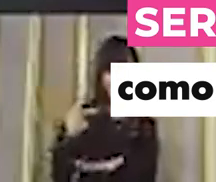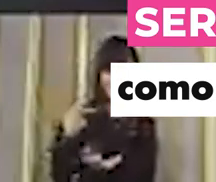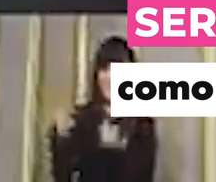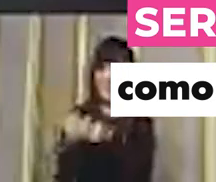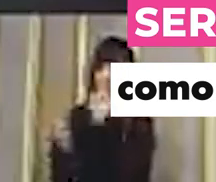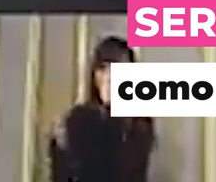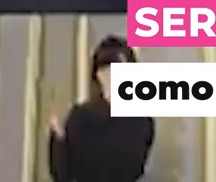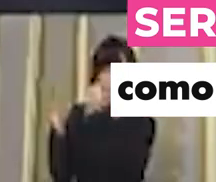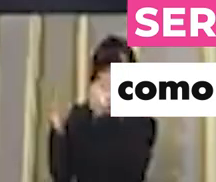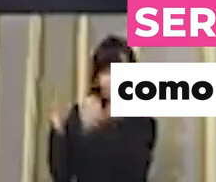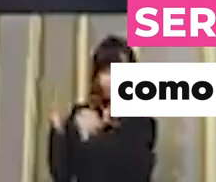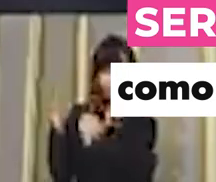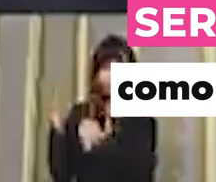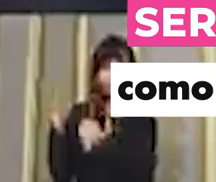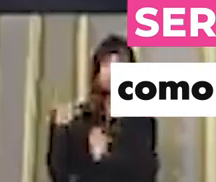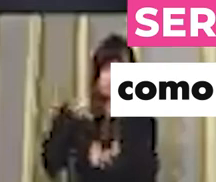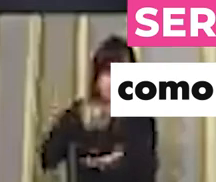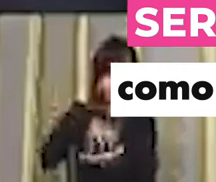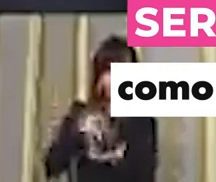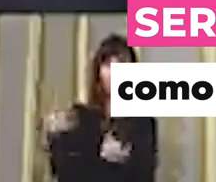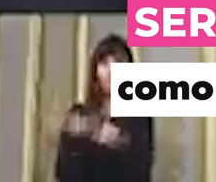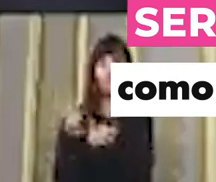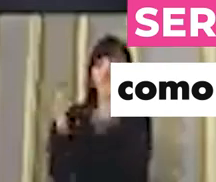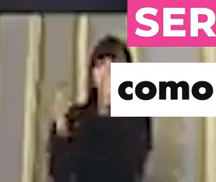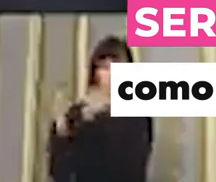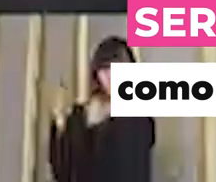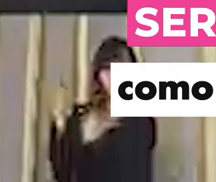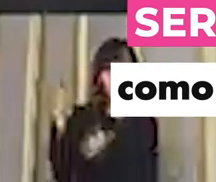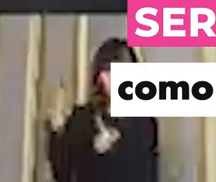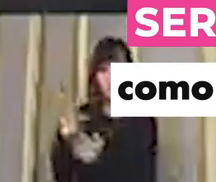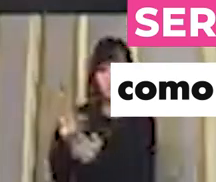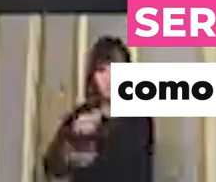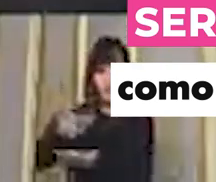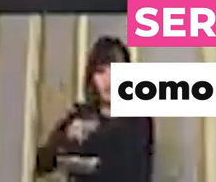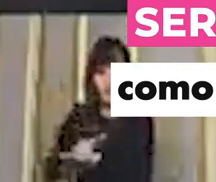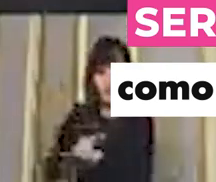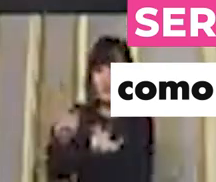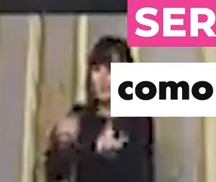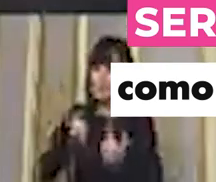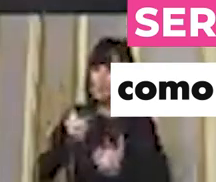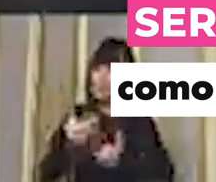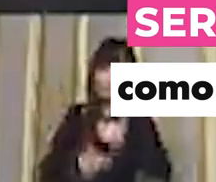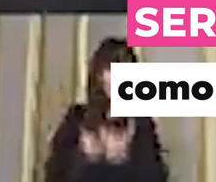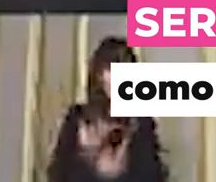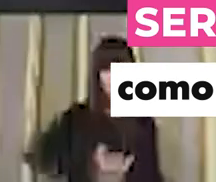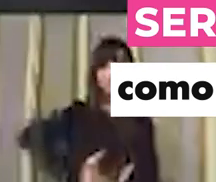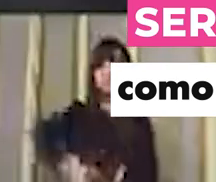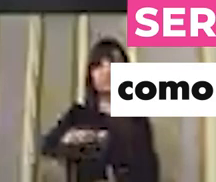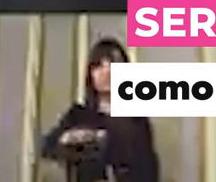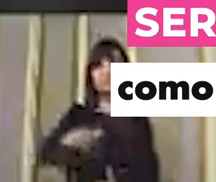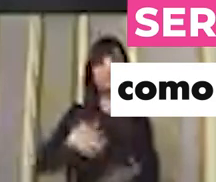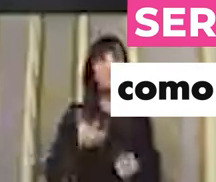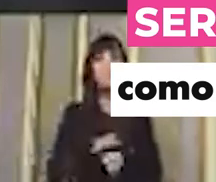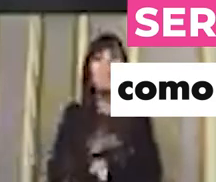Miguel Barbosa Huerta en dicho grupo. Incluso durante la mañana y a horas de tomar protesta como gobernador